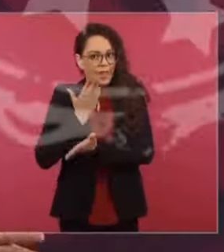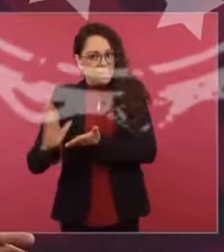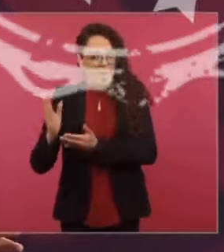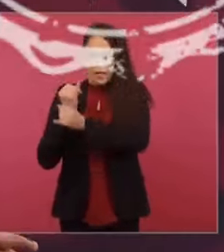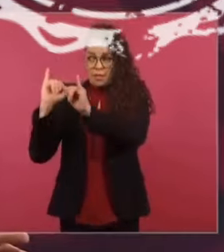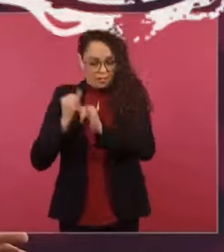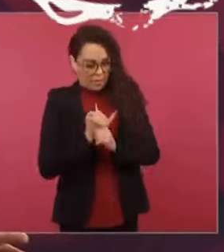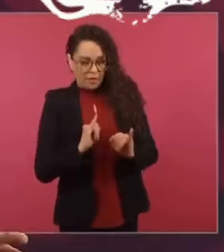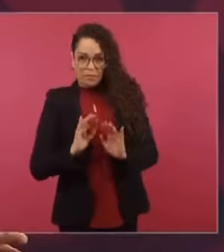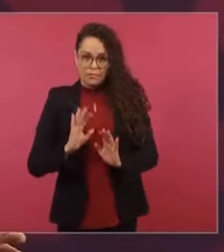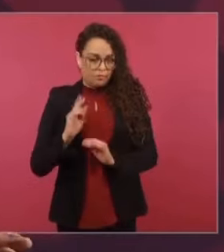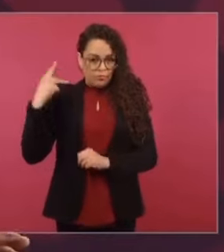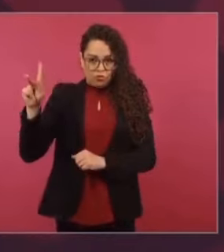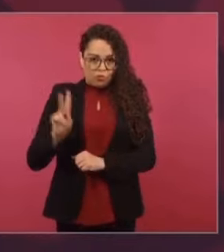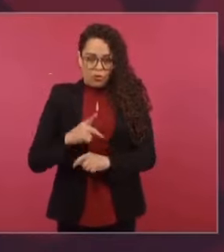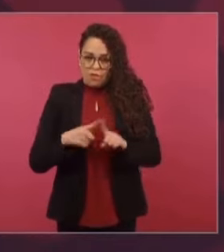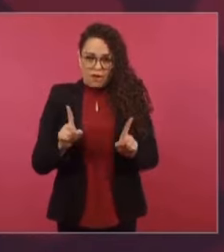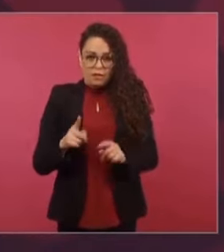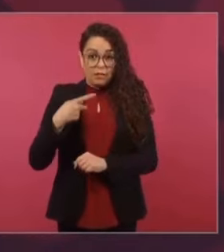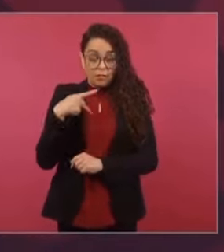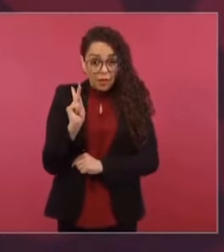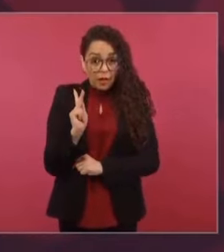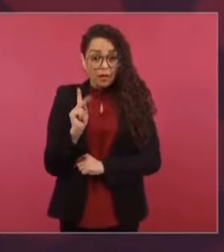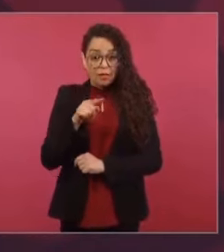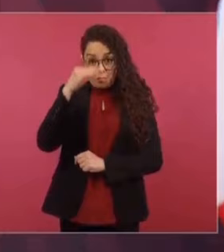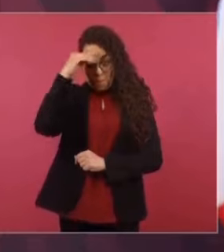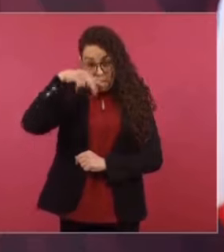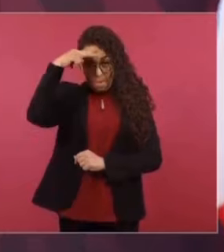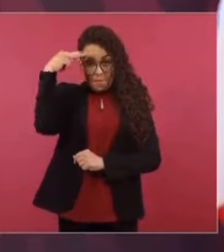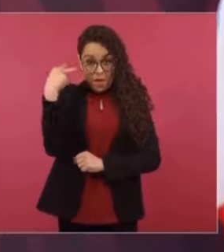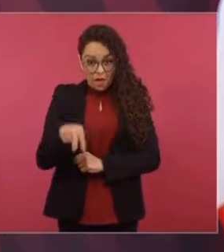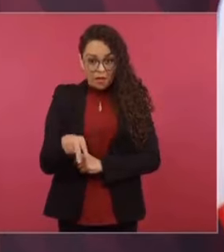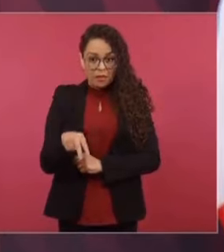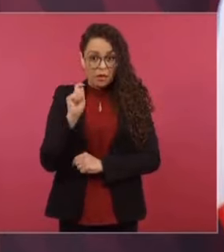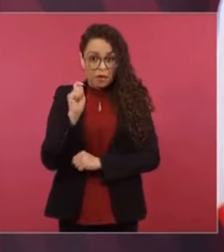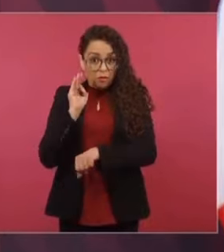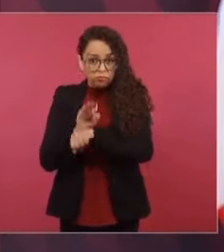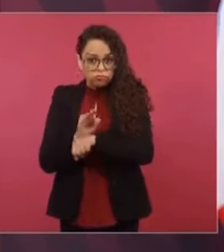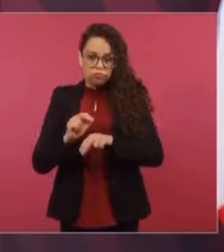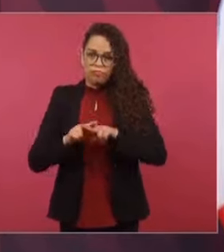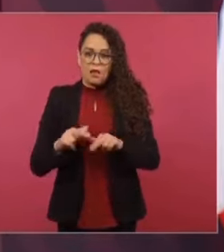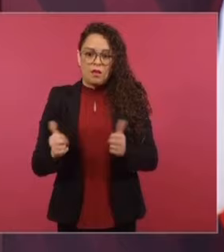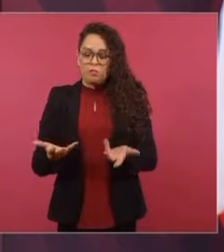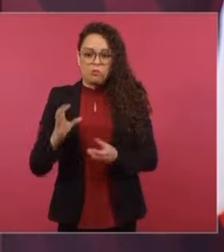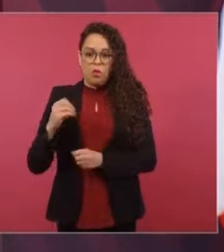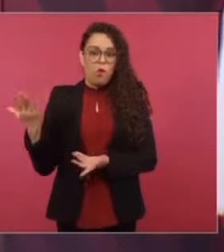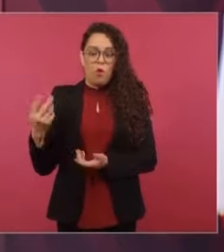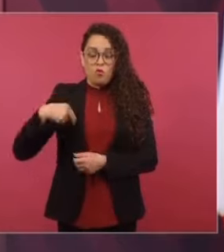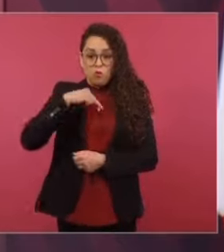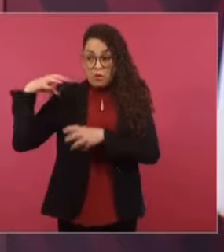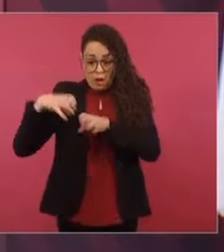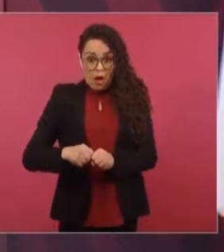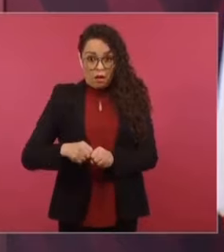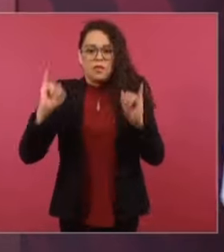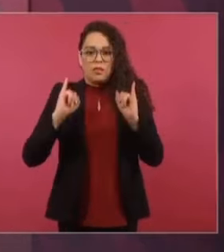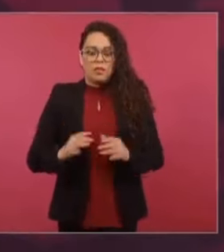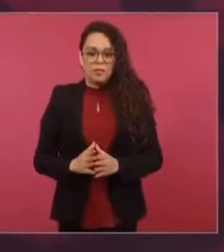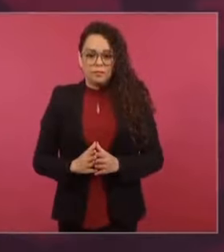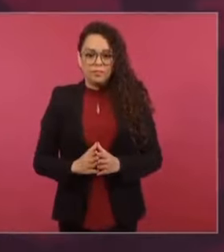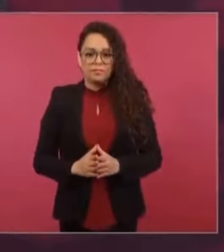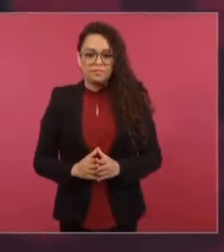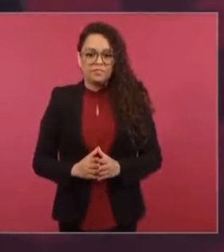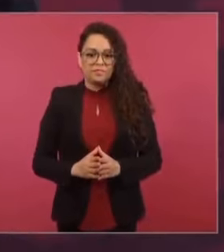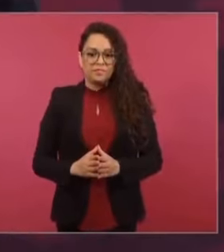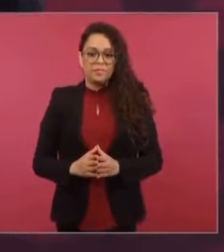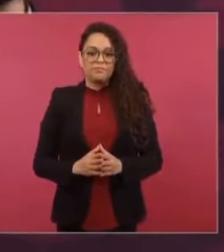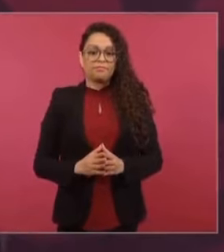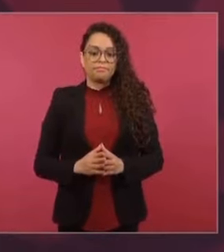México no puede ser nunca un protectorado, una colonia, de ningún país extranjero. México es un país libre, independiente, soberano. Que